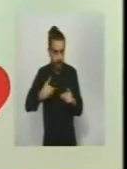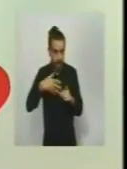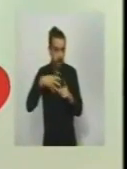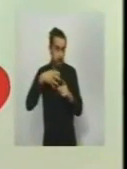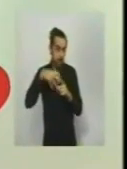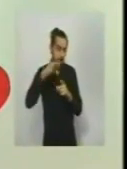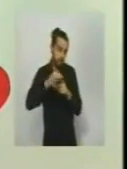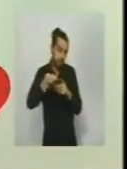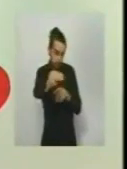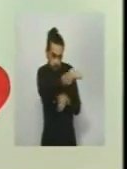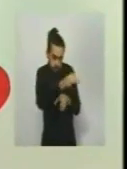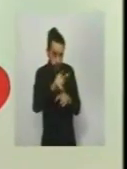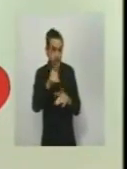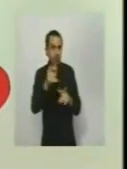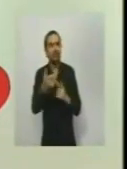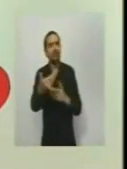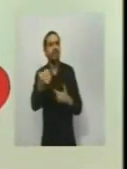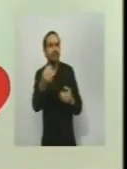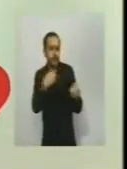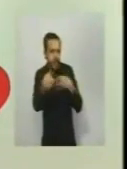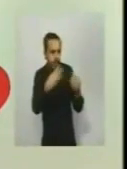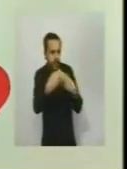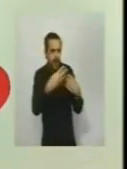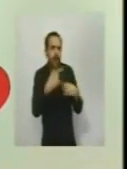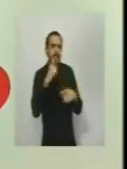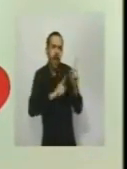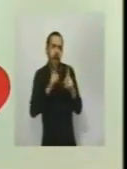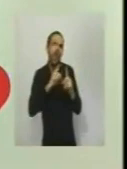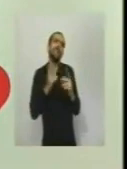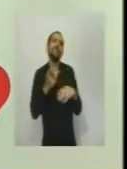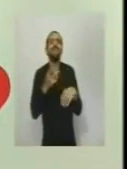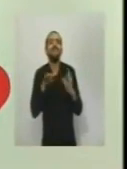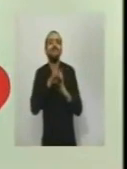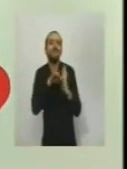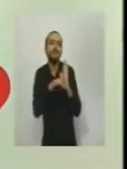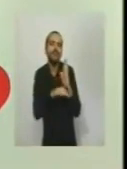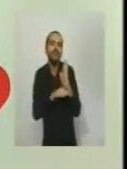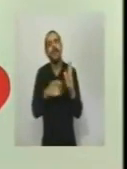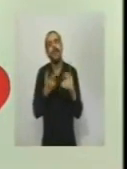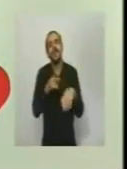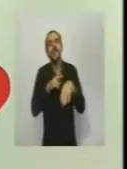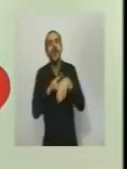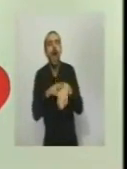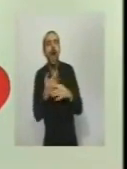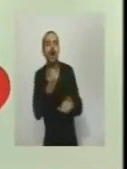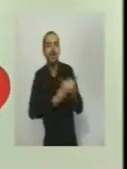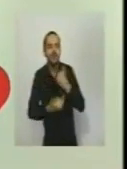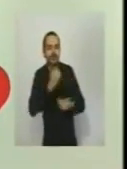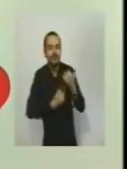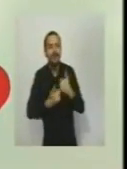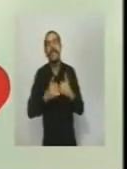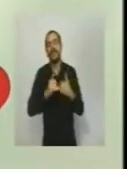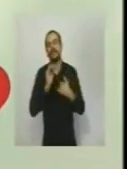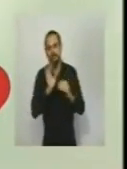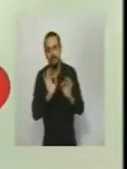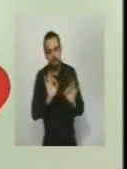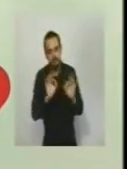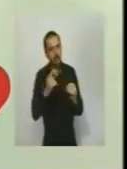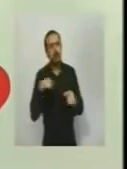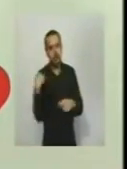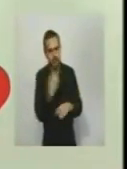la protección del personal que trabaja en la recolección de los residuos domiciliarios, con el objetivo de